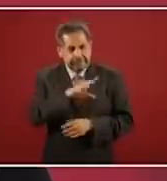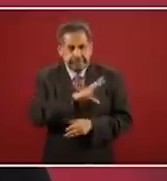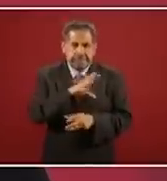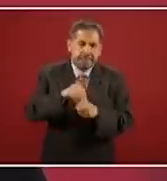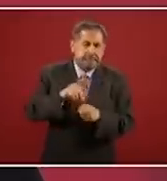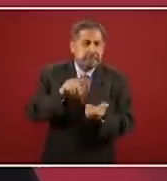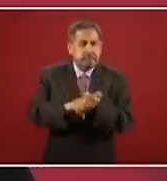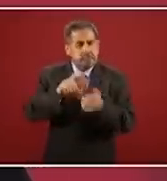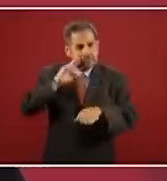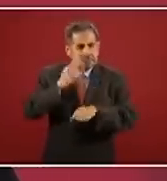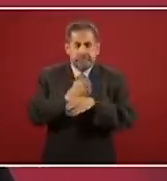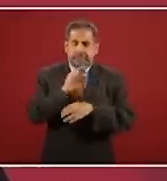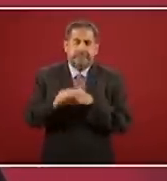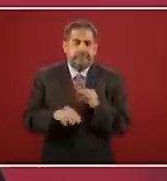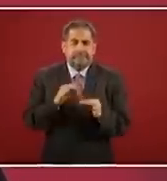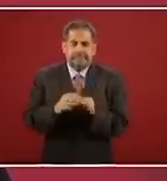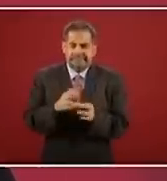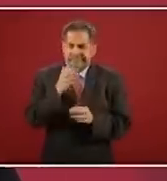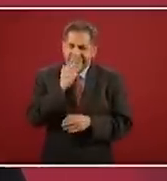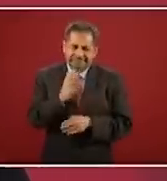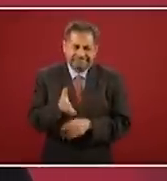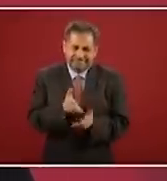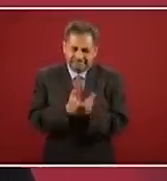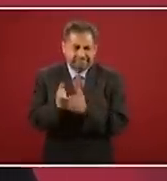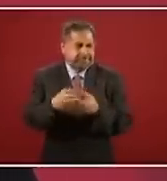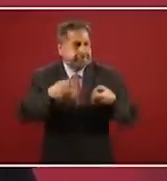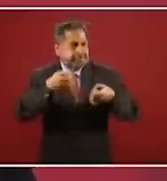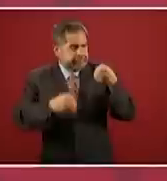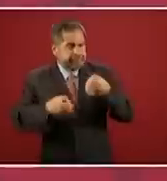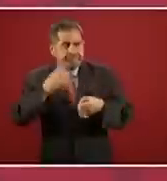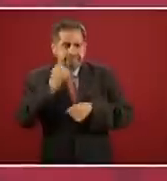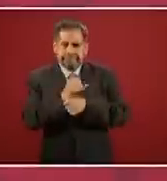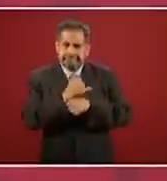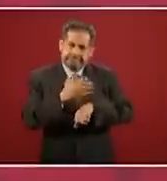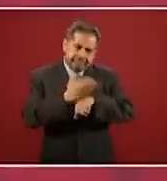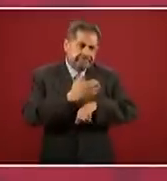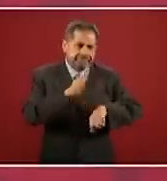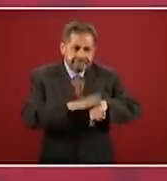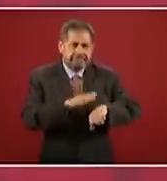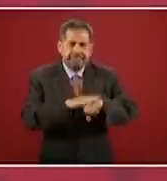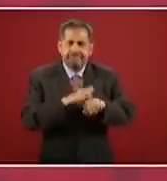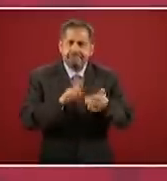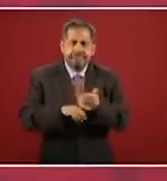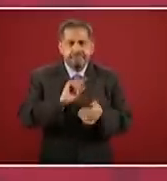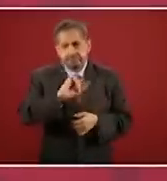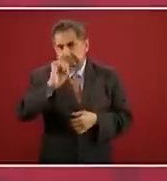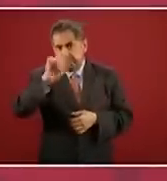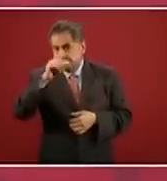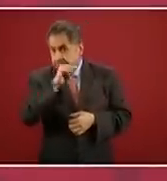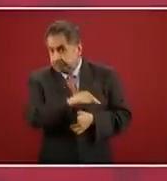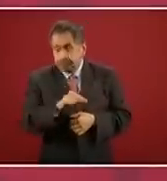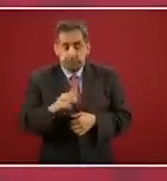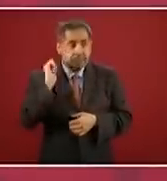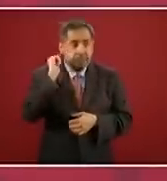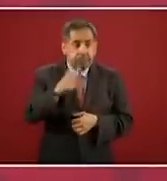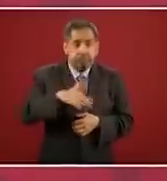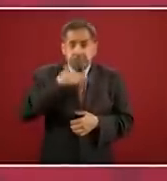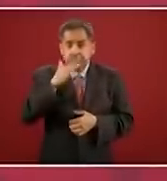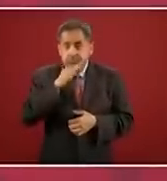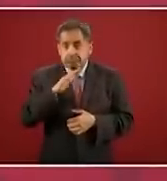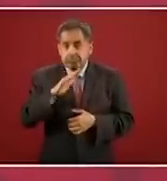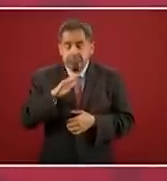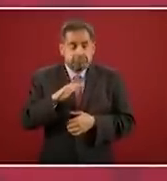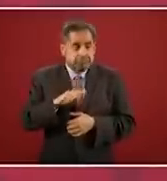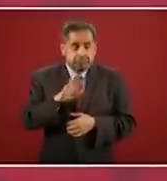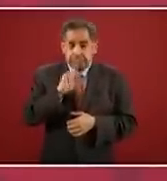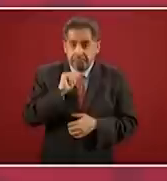casos de responsabilidad disciplinaria de jueces, magistrados o funcionarios judiciales que hayan incurrido en un acto